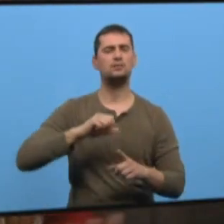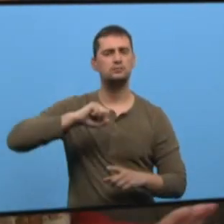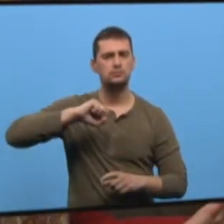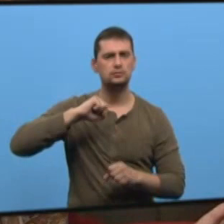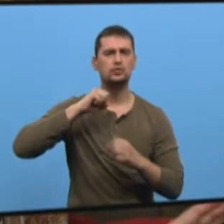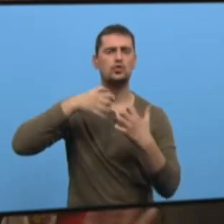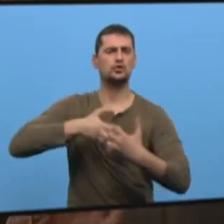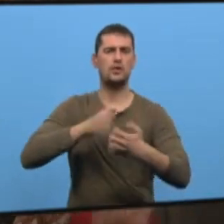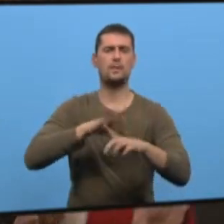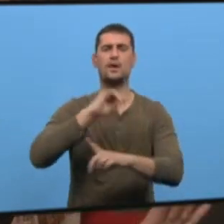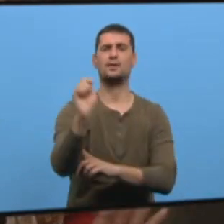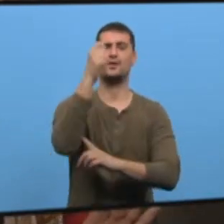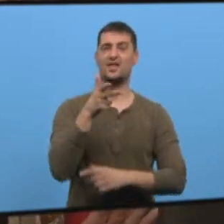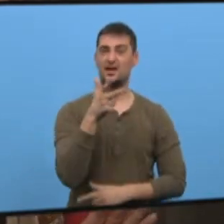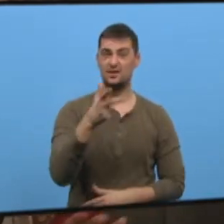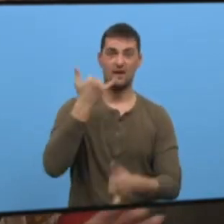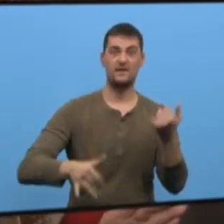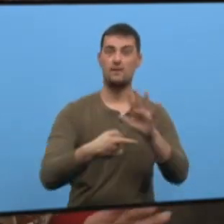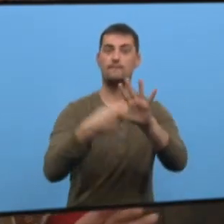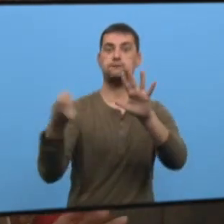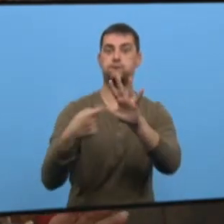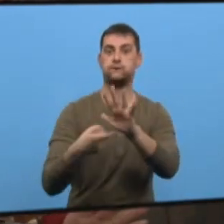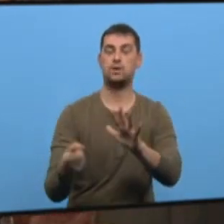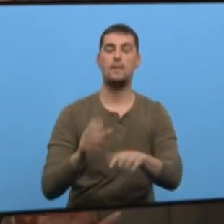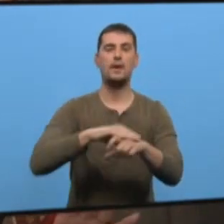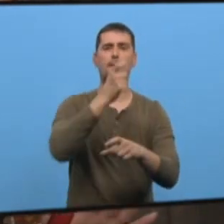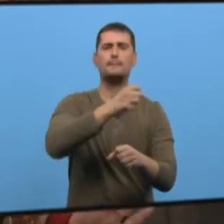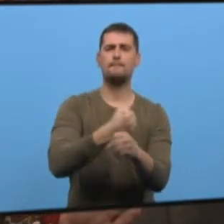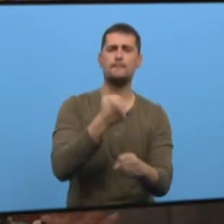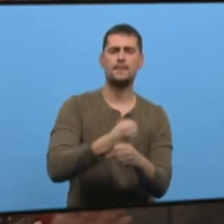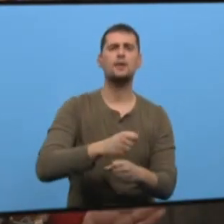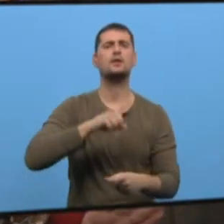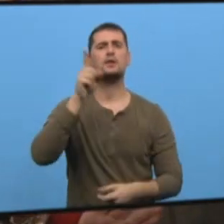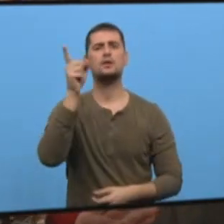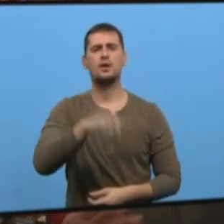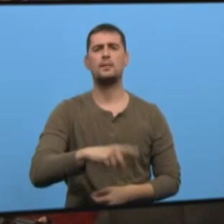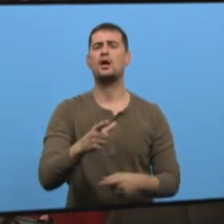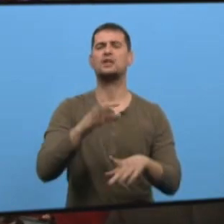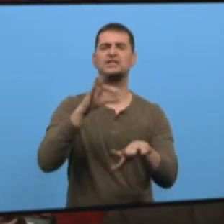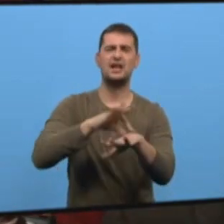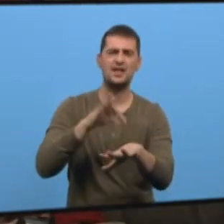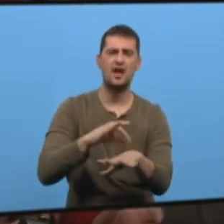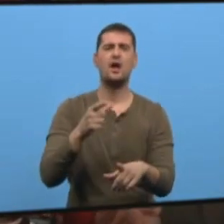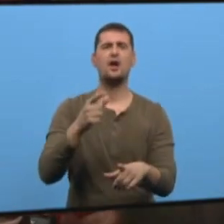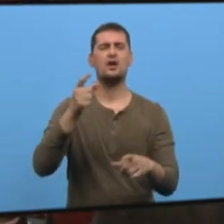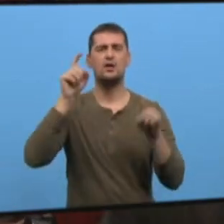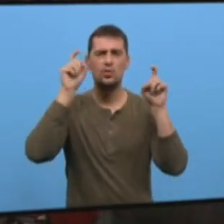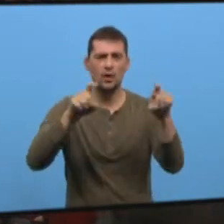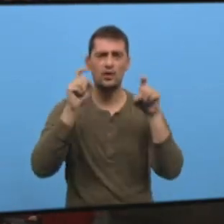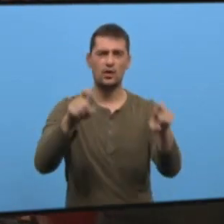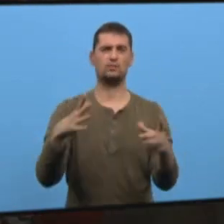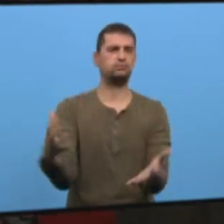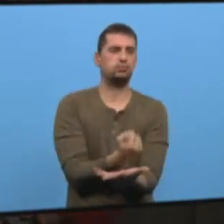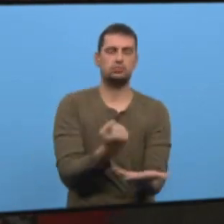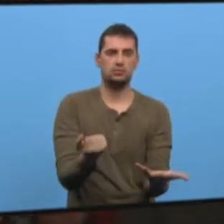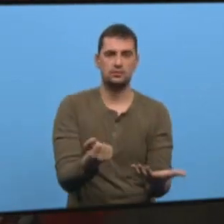conseguir unos queora no está sacando todos tanto para traballadores como para para sanidad como para educación como para